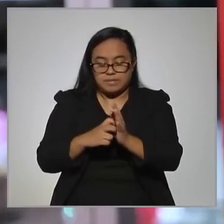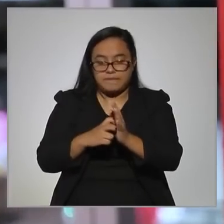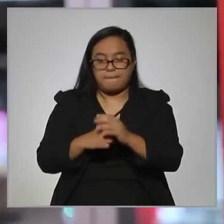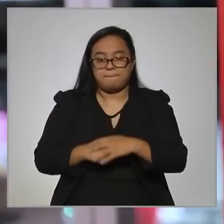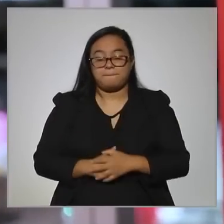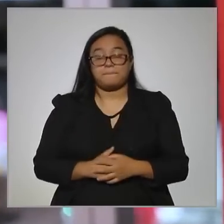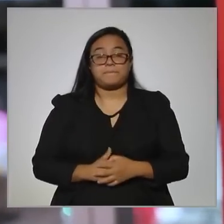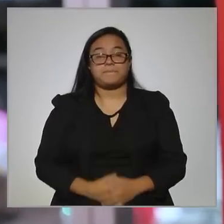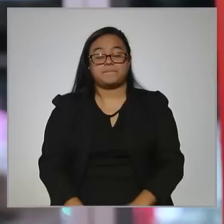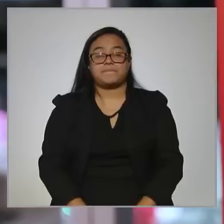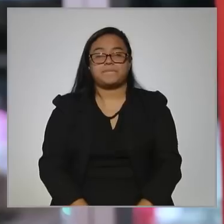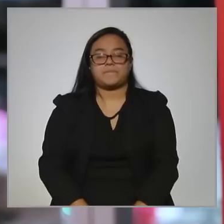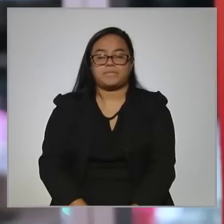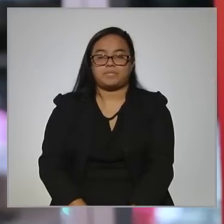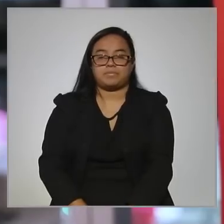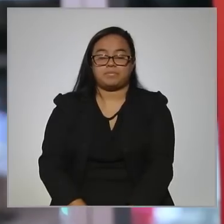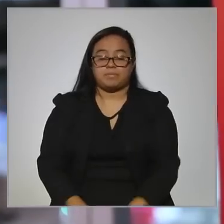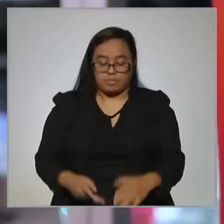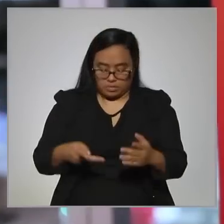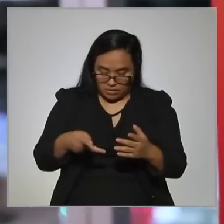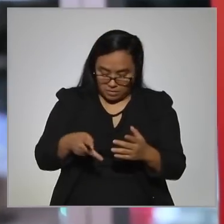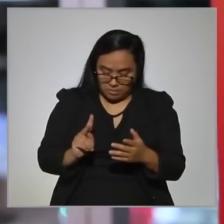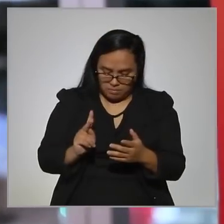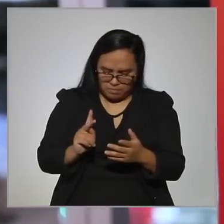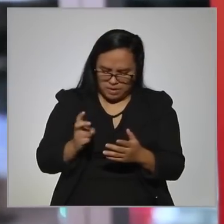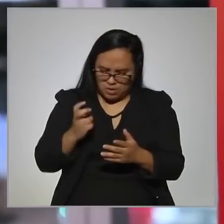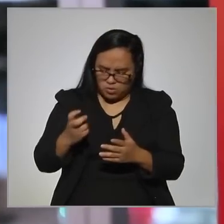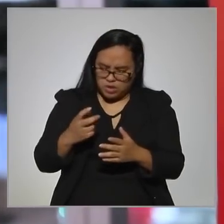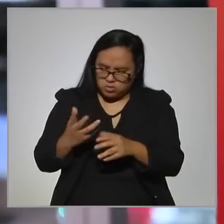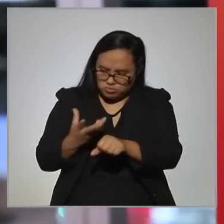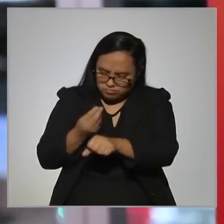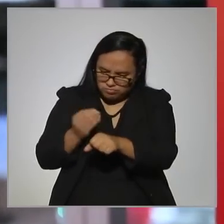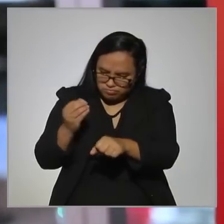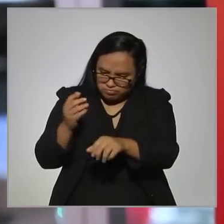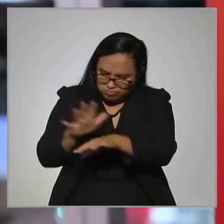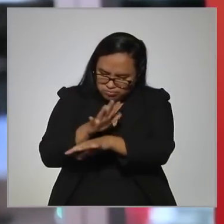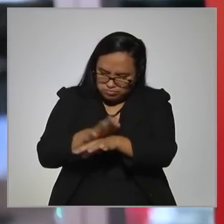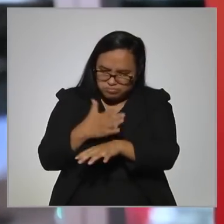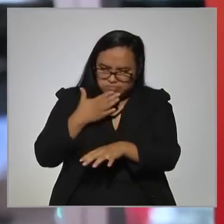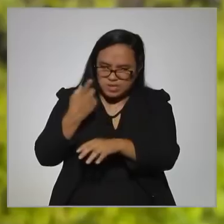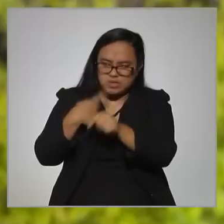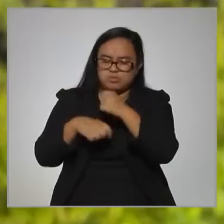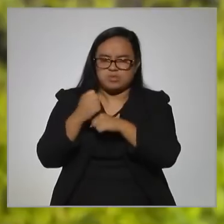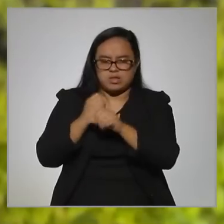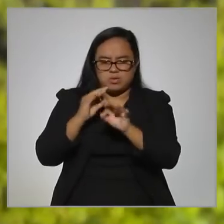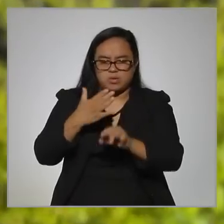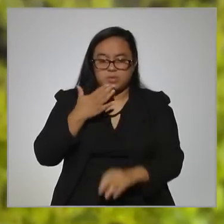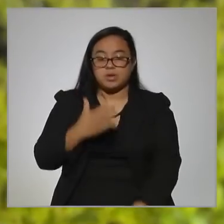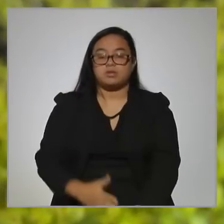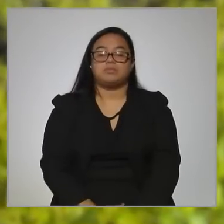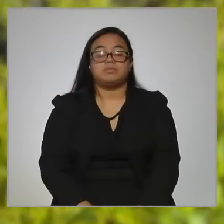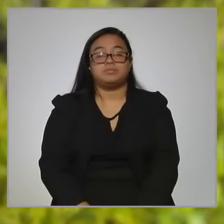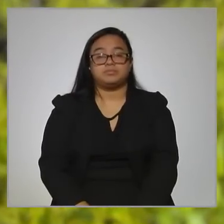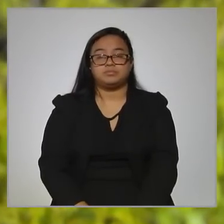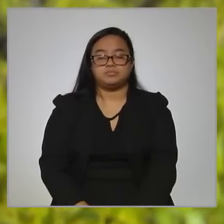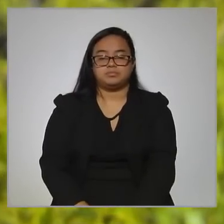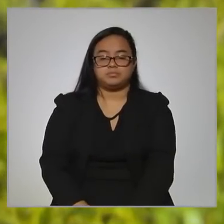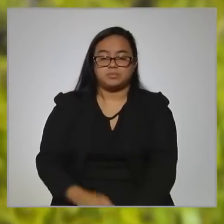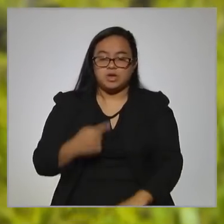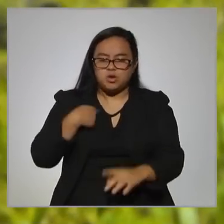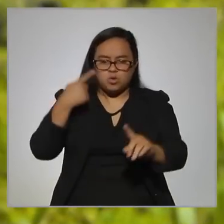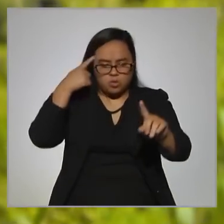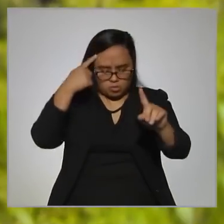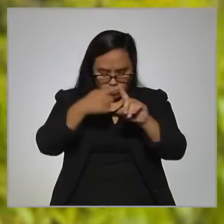rumbo, pero se ajustó lo más que se pudo el año pasado. Un objetivo era